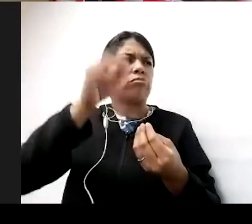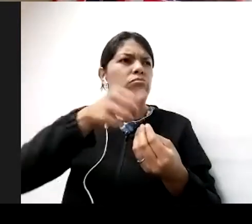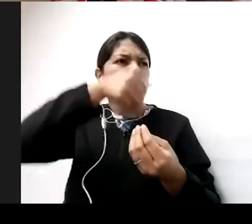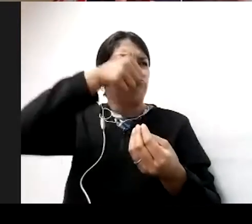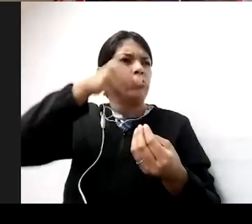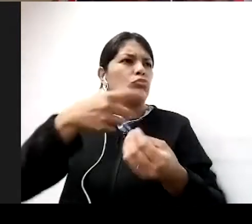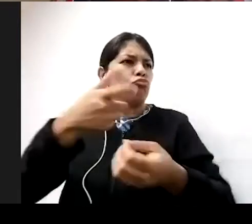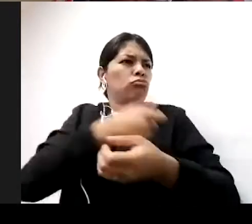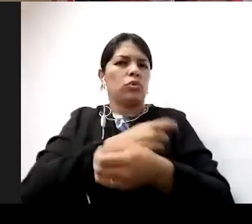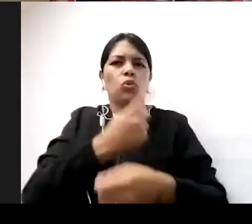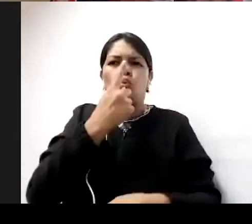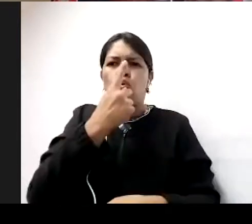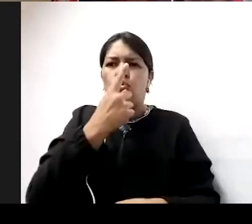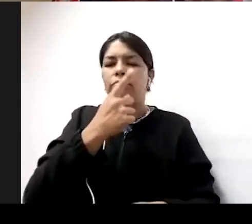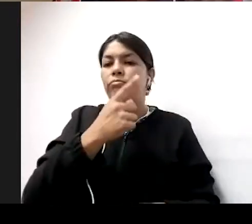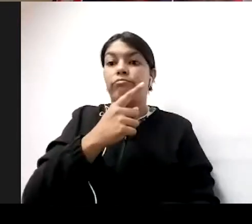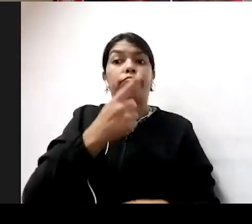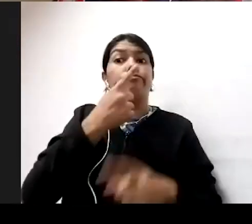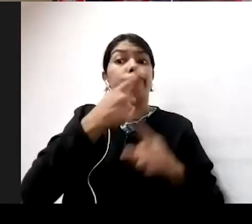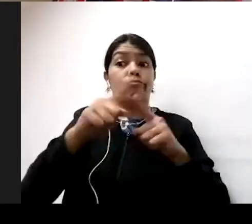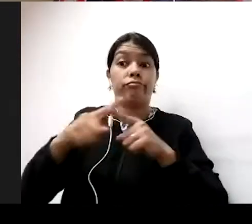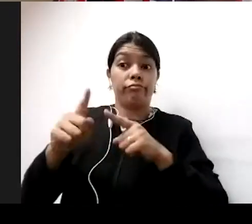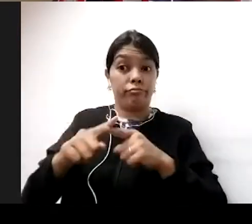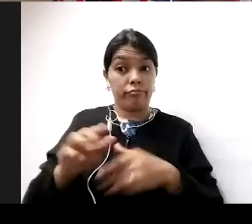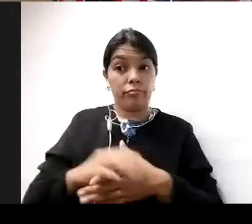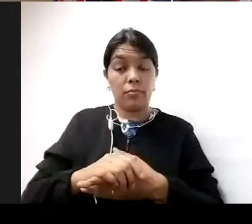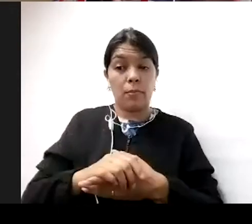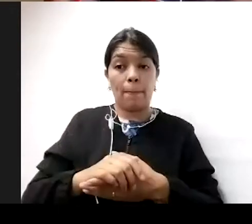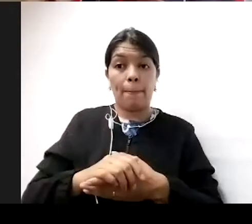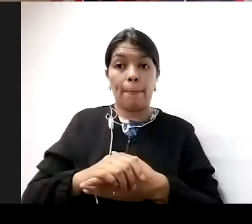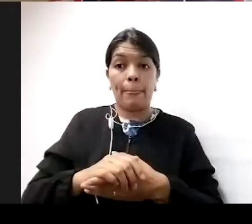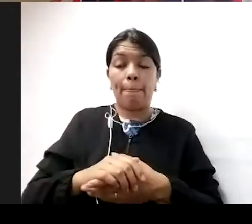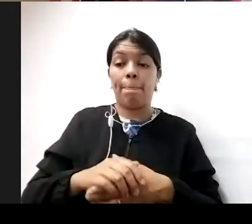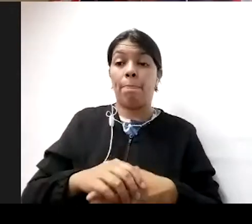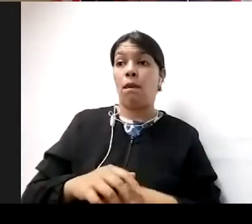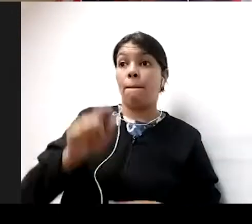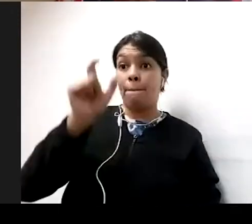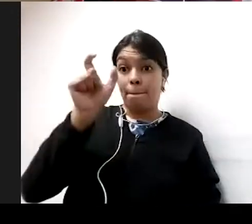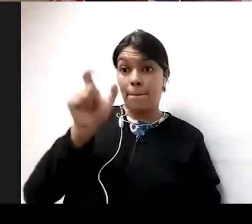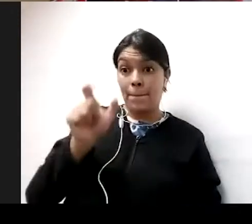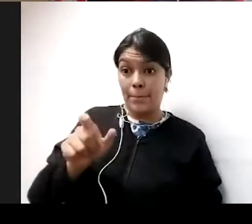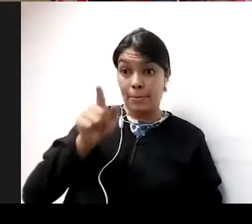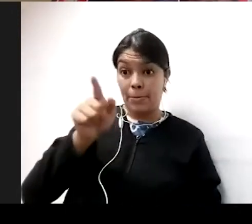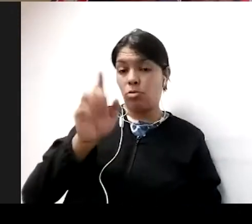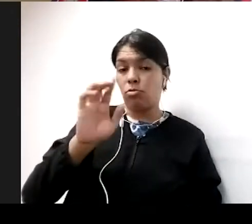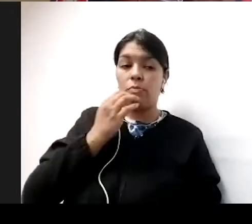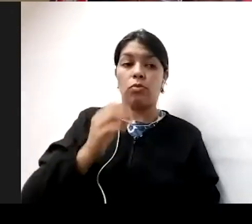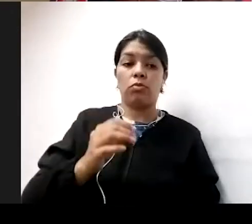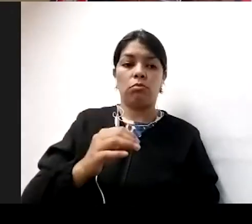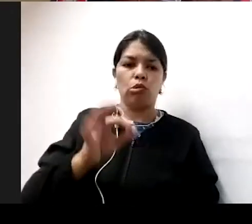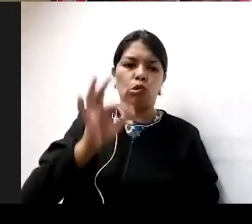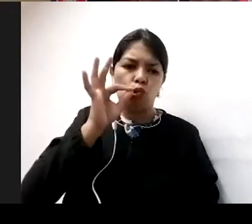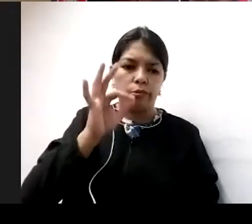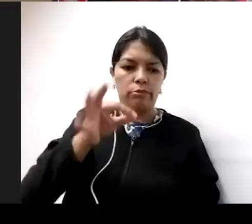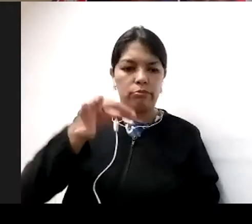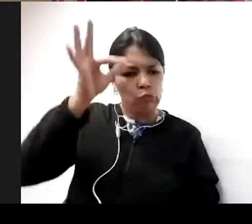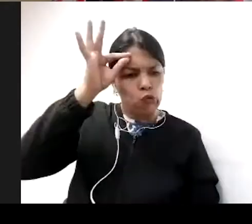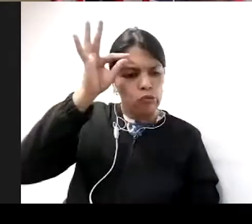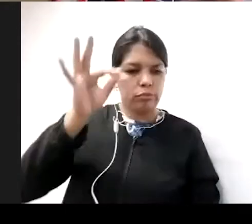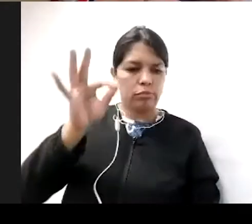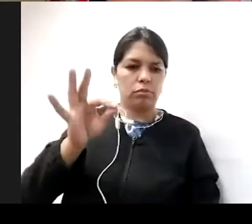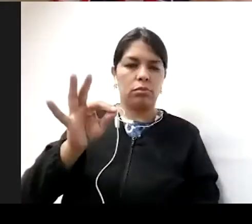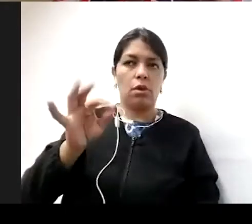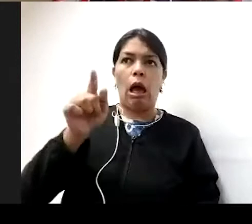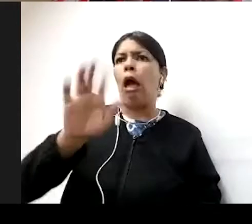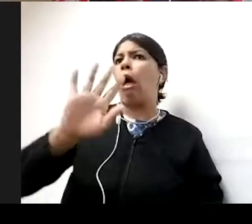es que no todo consumidor de sustancias psicoactivas ilícitas es un drogadicto, ni todo consumo de sustancias en el